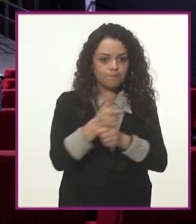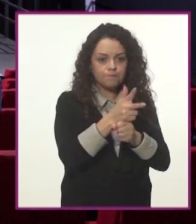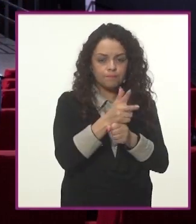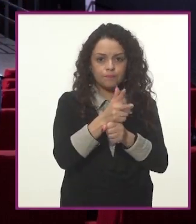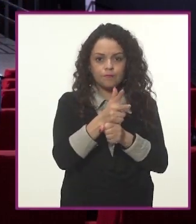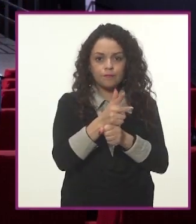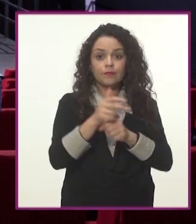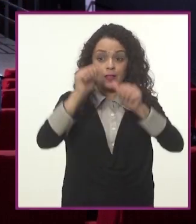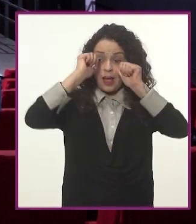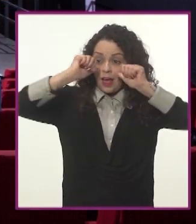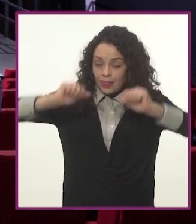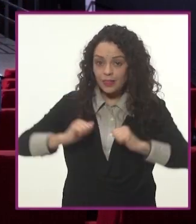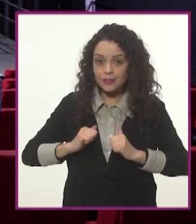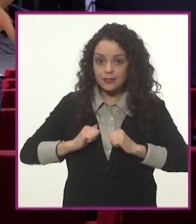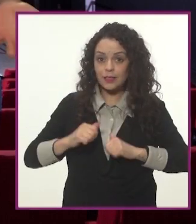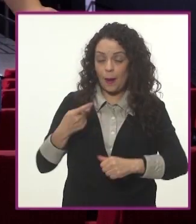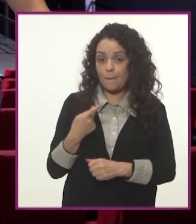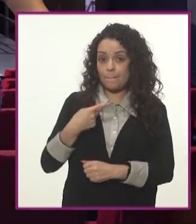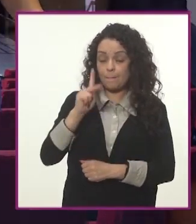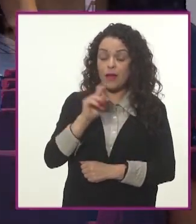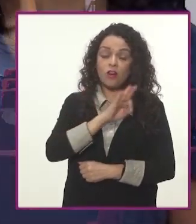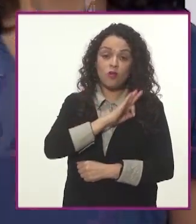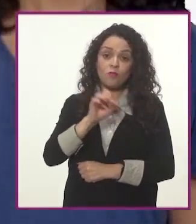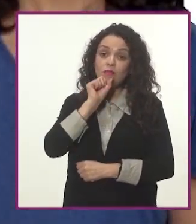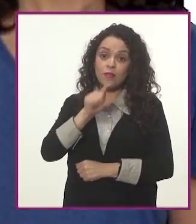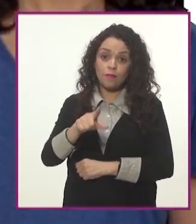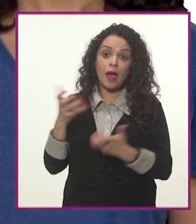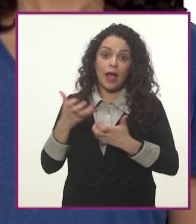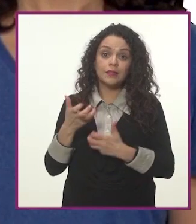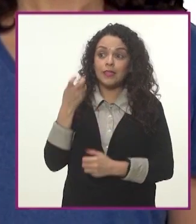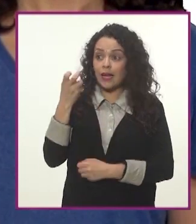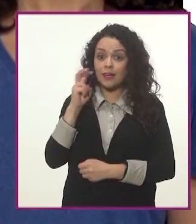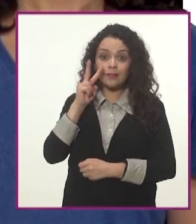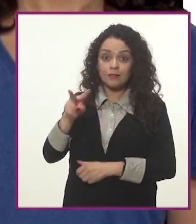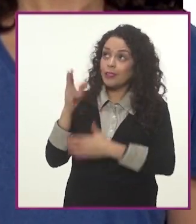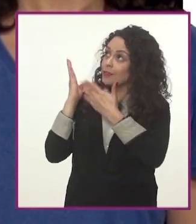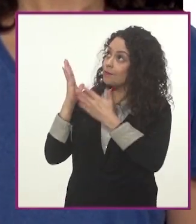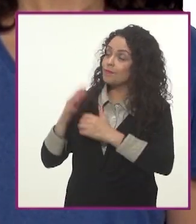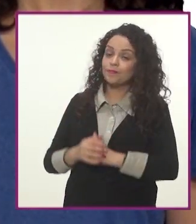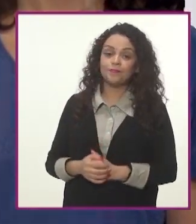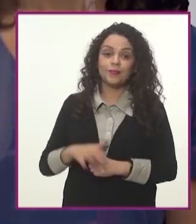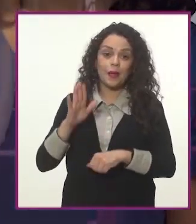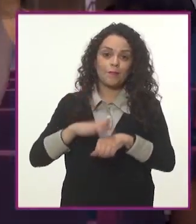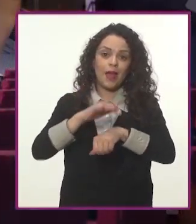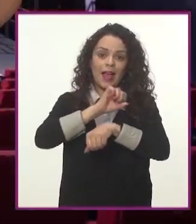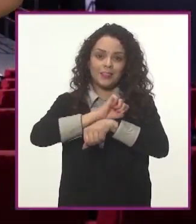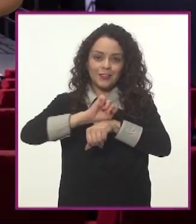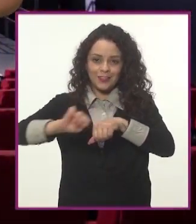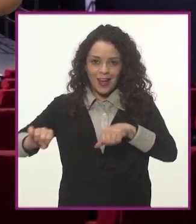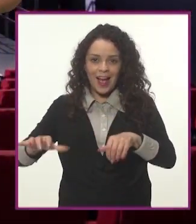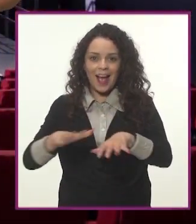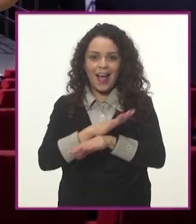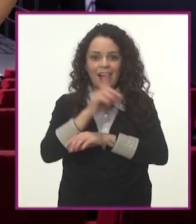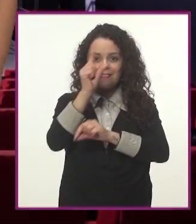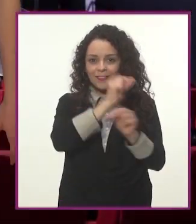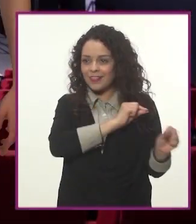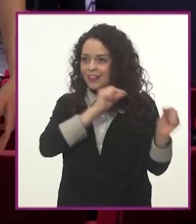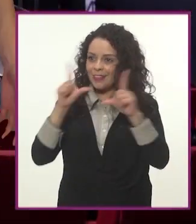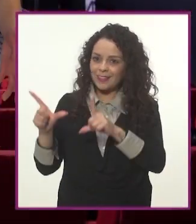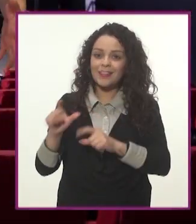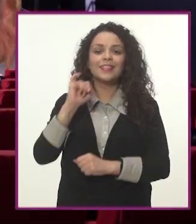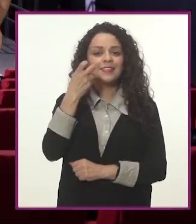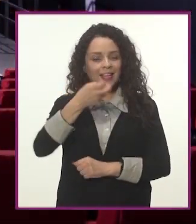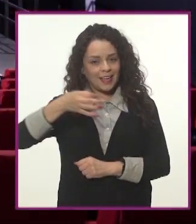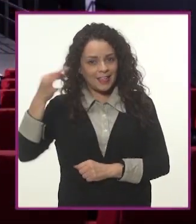atención. Pero también habríamos podido hacer esto. Una transición más suave. Exacto. Si